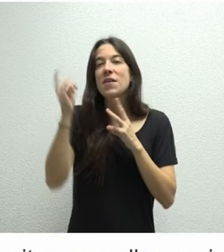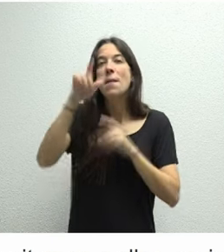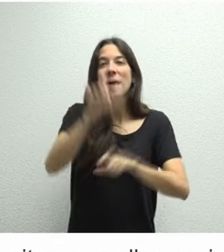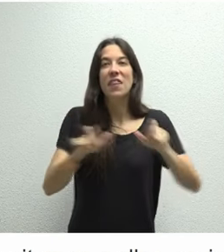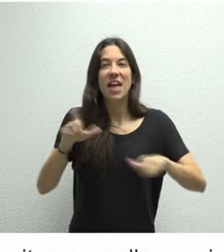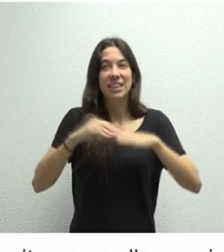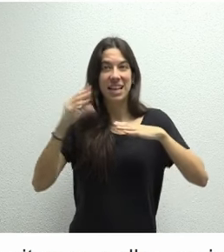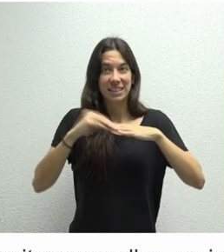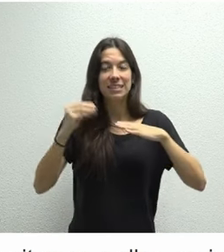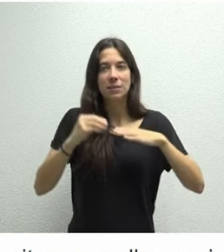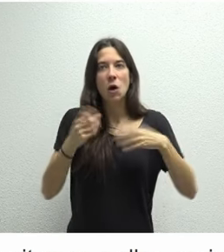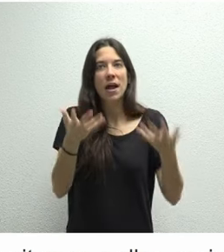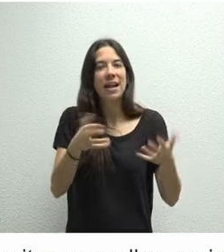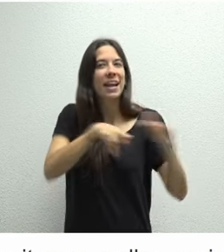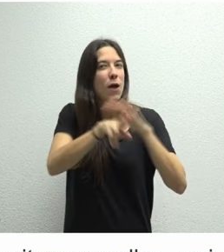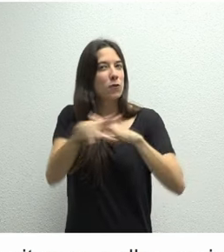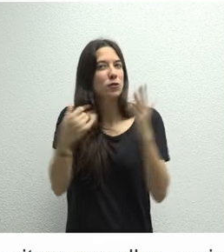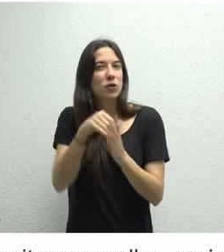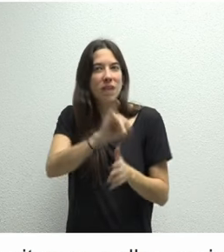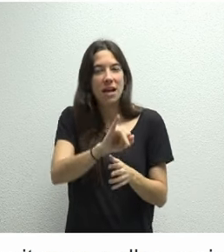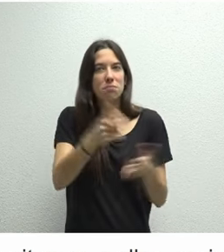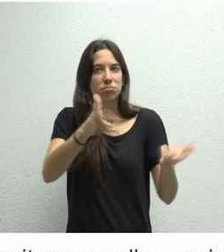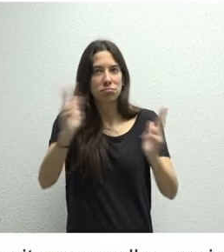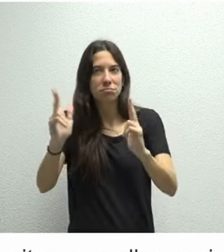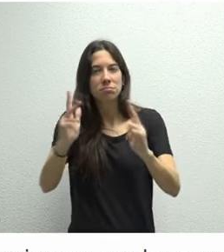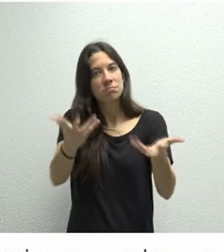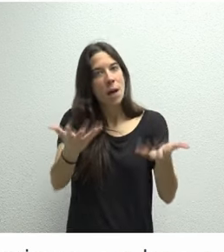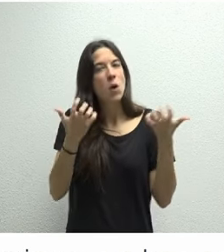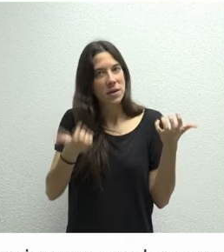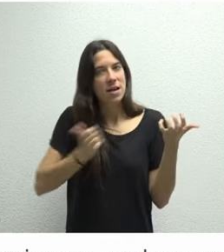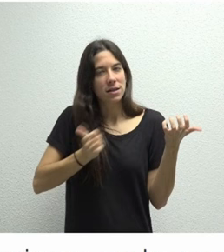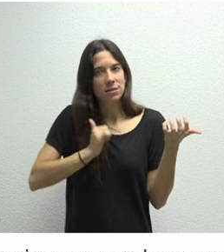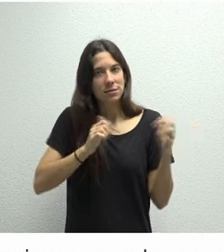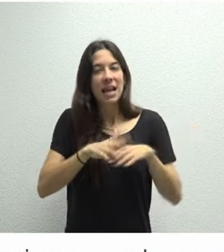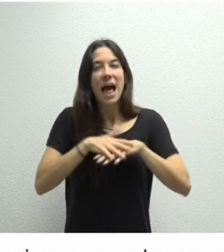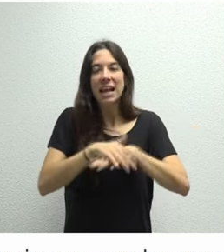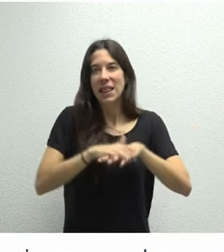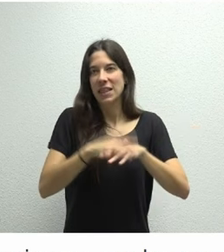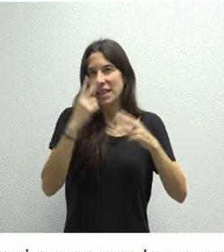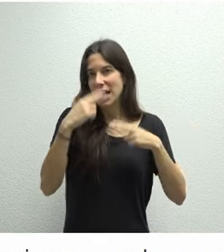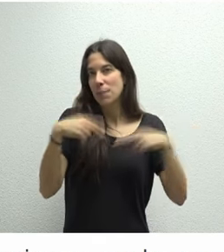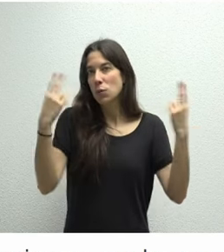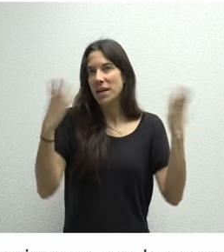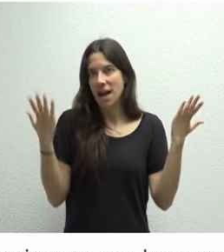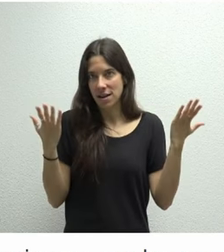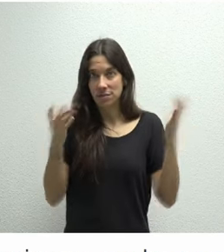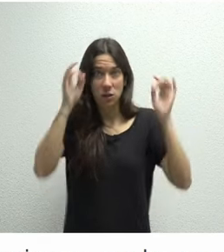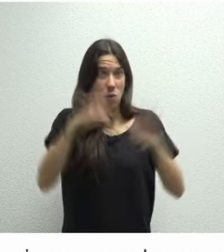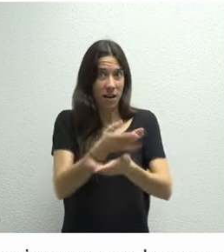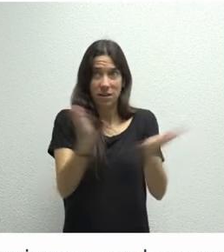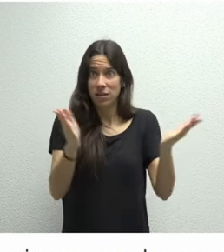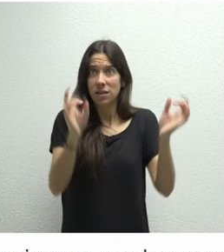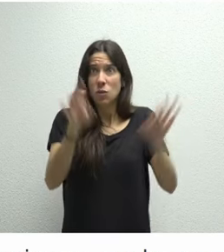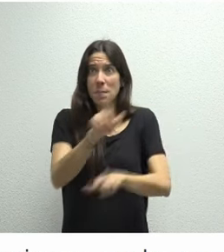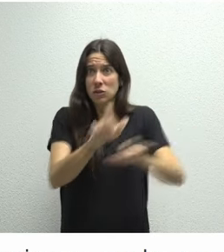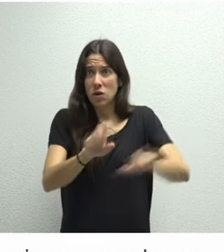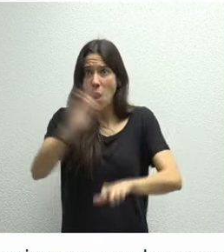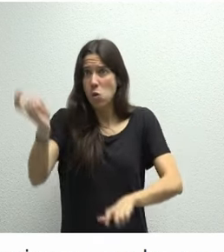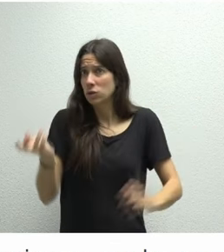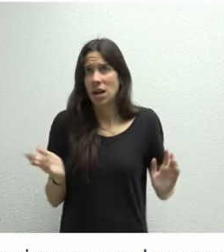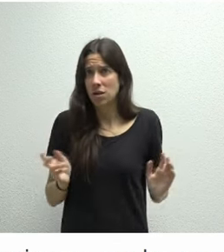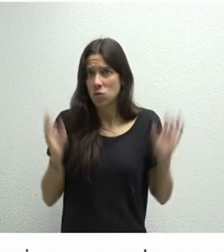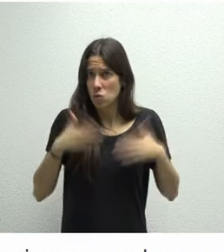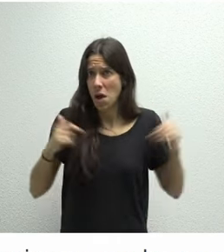recursos disponibles de la red de Salud Mental pública Es decir de todo como cualquier otra persona es decir como